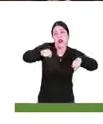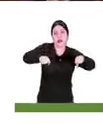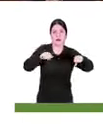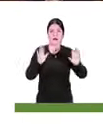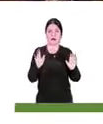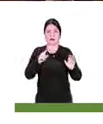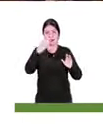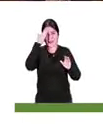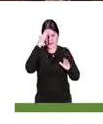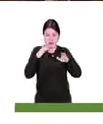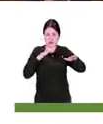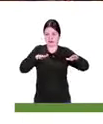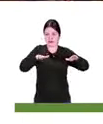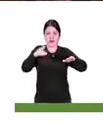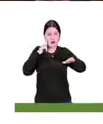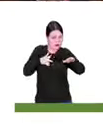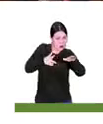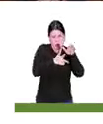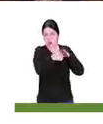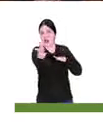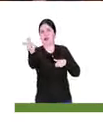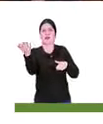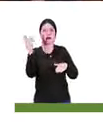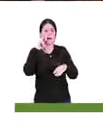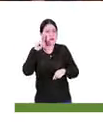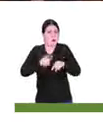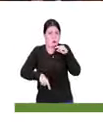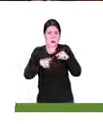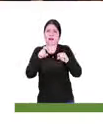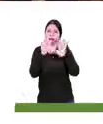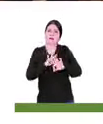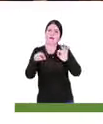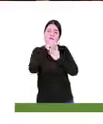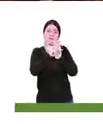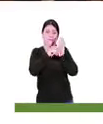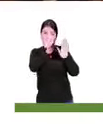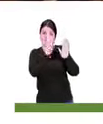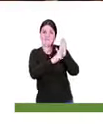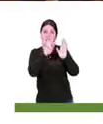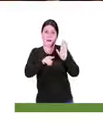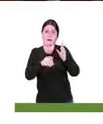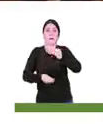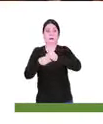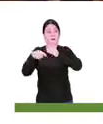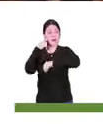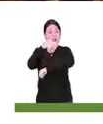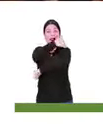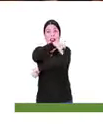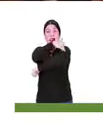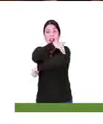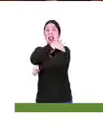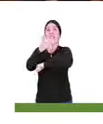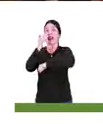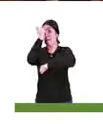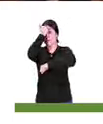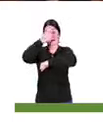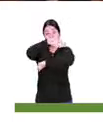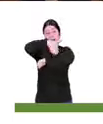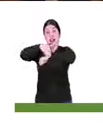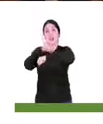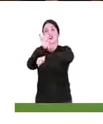Estas ciclorrutas nos ayudan a garantizar también este tipo de cosas. En la carrera novena, 6.95 kilómetros, antes se